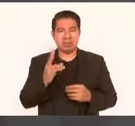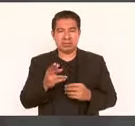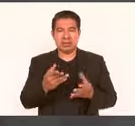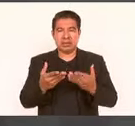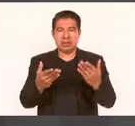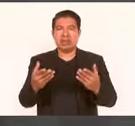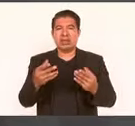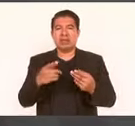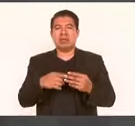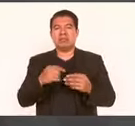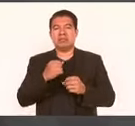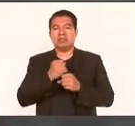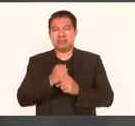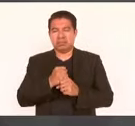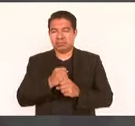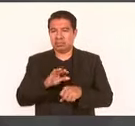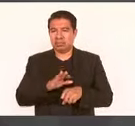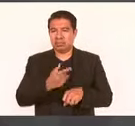población.